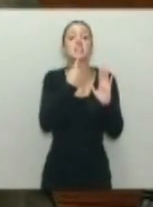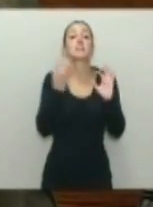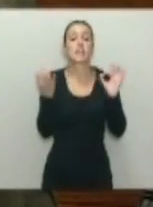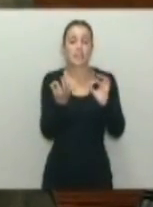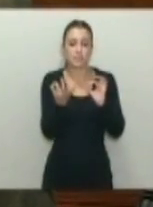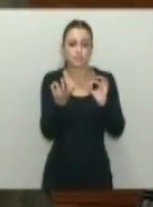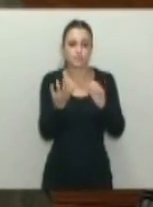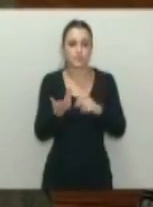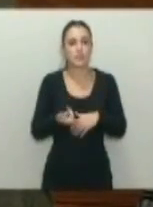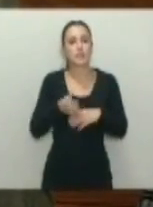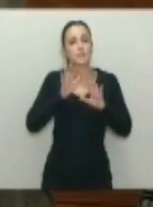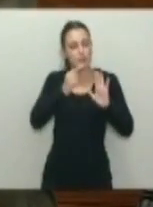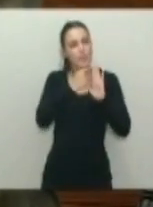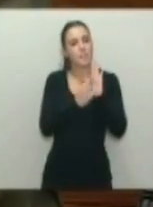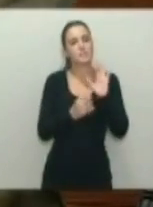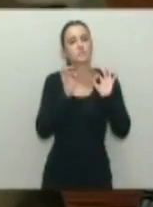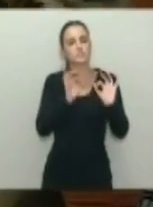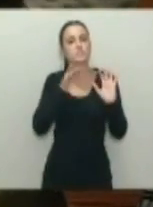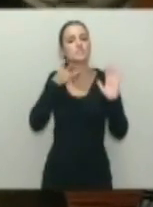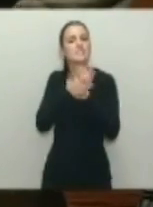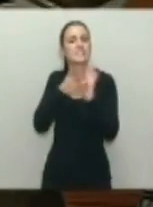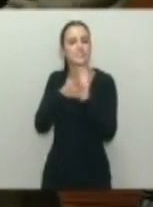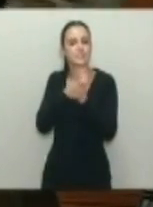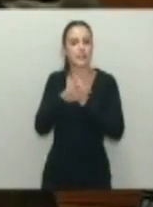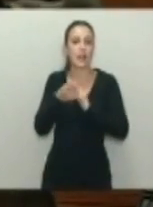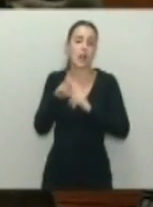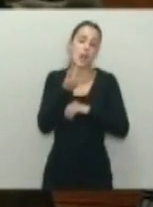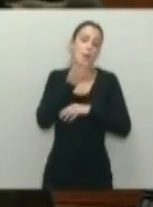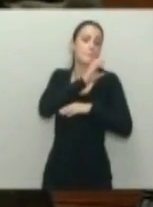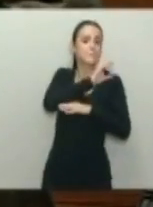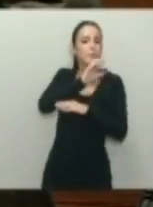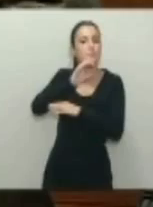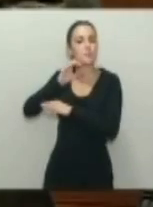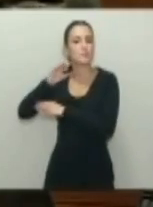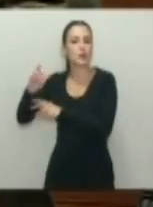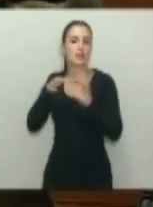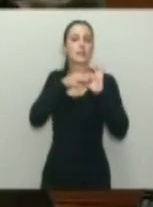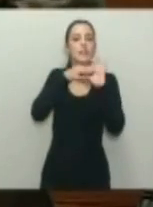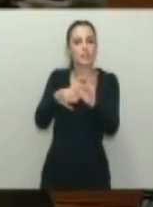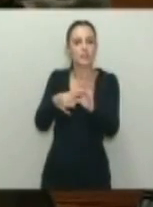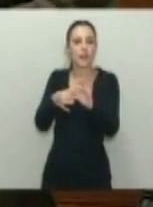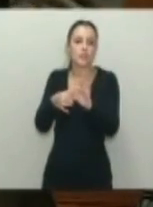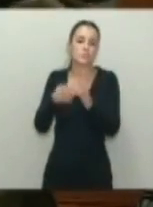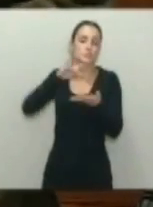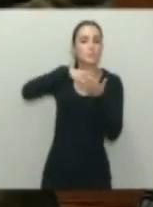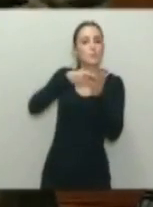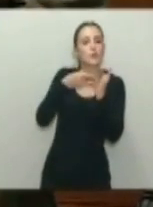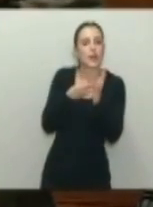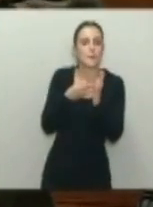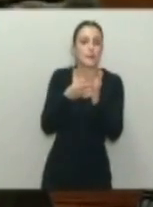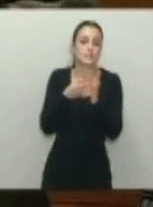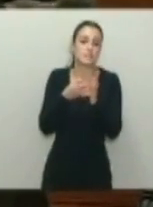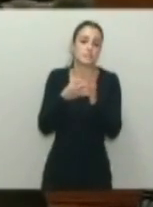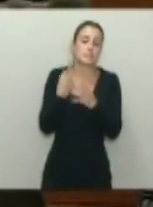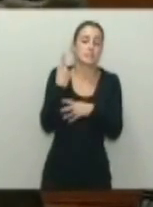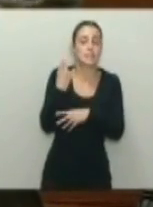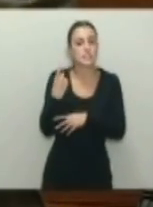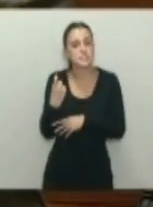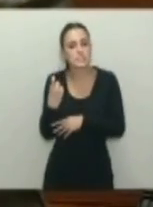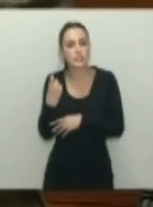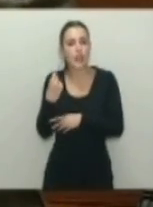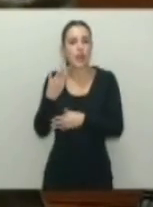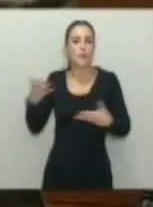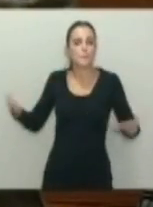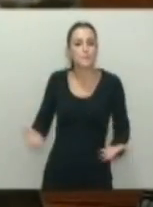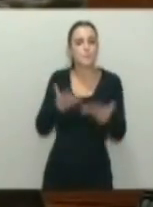Pues mire, para nosotros estos son partidas asociadas a programas discrecionales, es decir, a programas que necesitan del